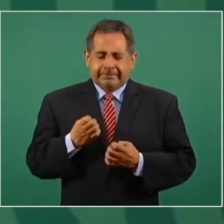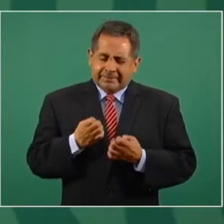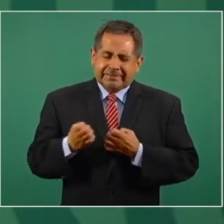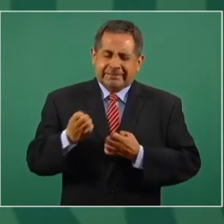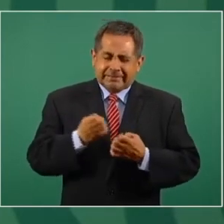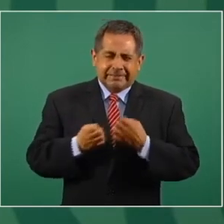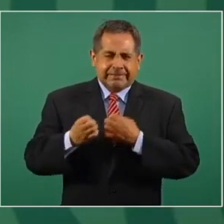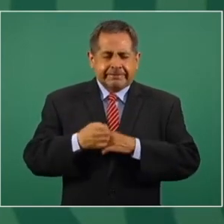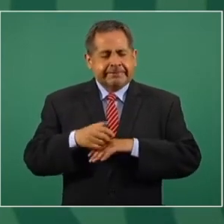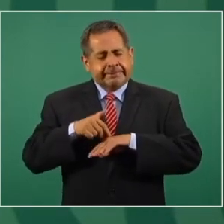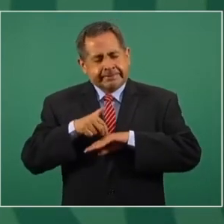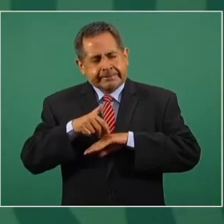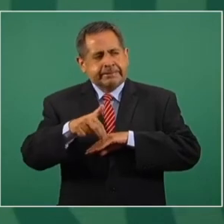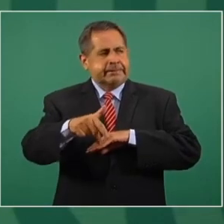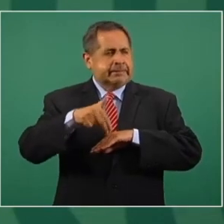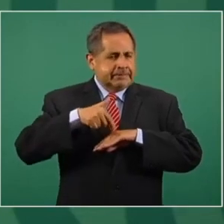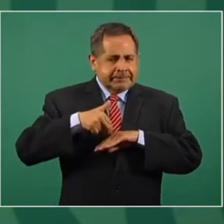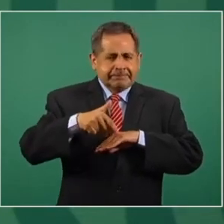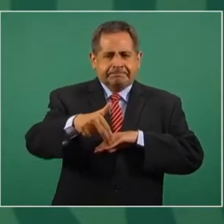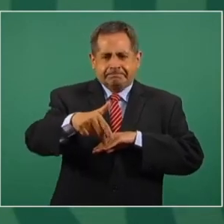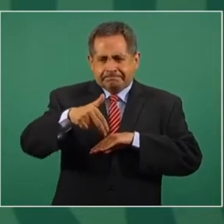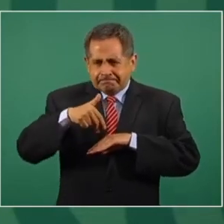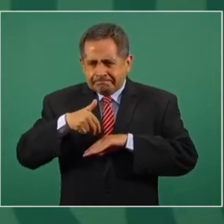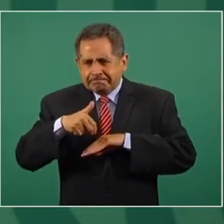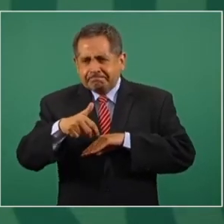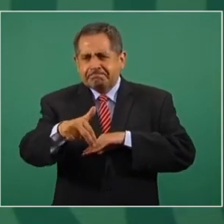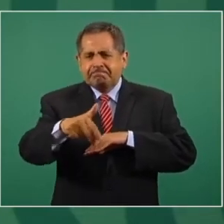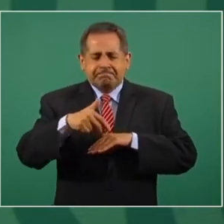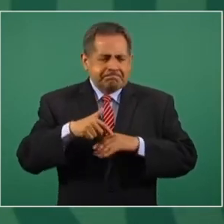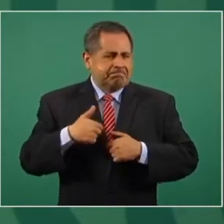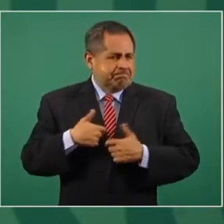ejercitarme, a caminar, a